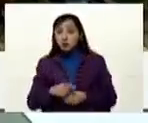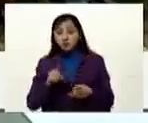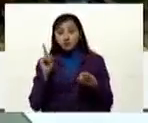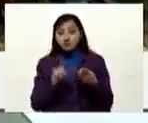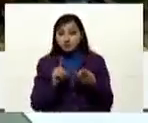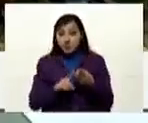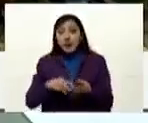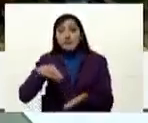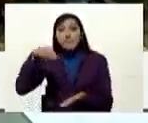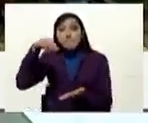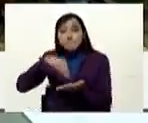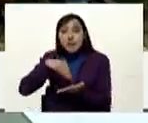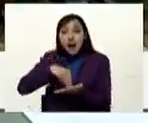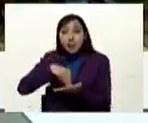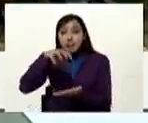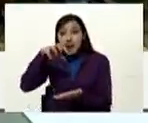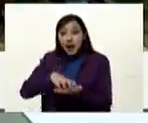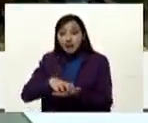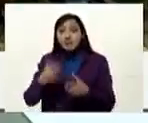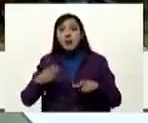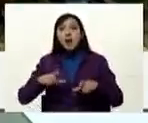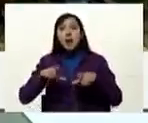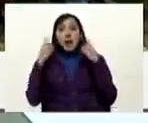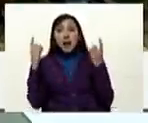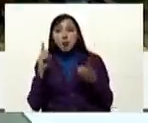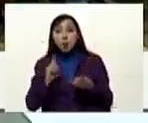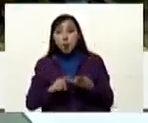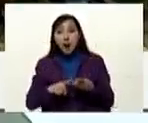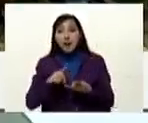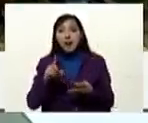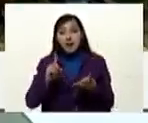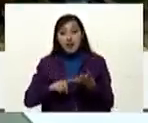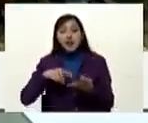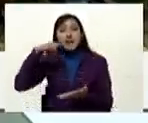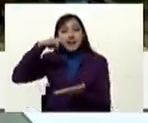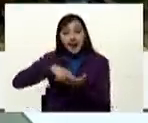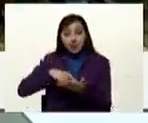Miranda, La Guaira y Carabobo.